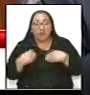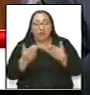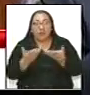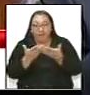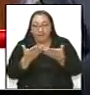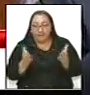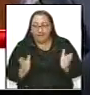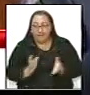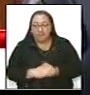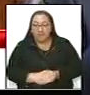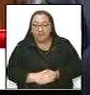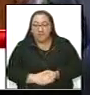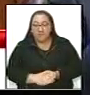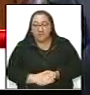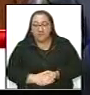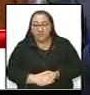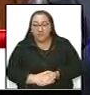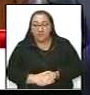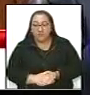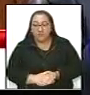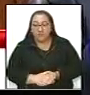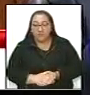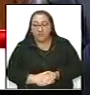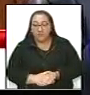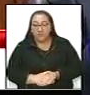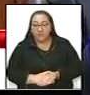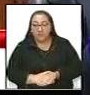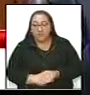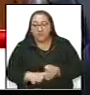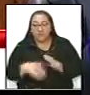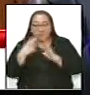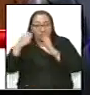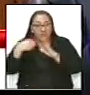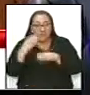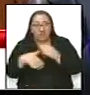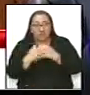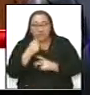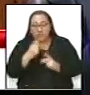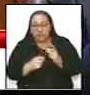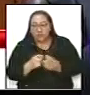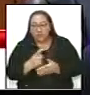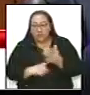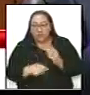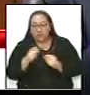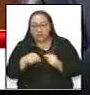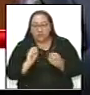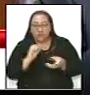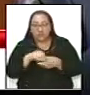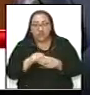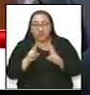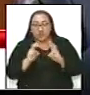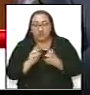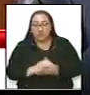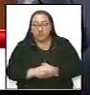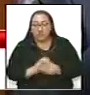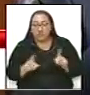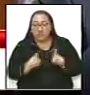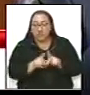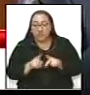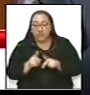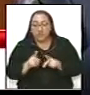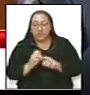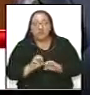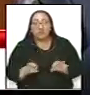apertura también a los cines y a todas las personas que estén en esa línea, pero también hay,